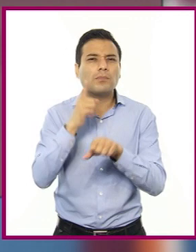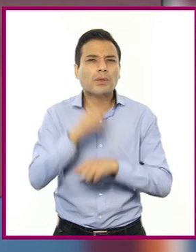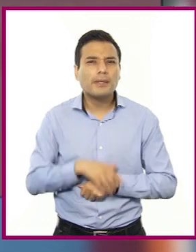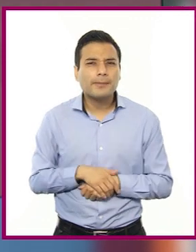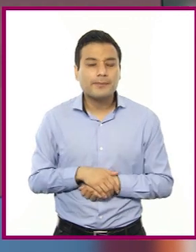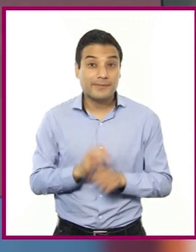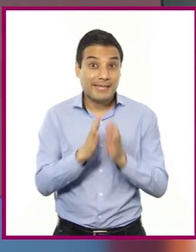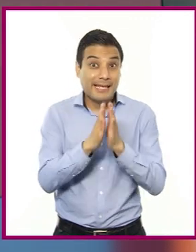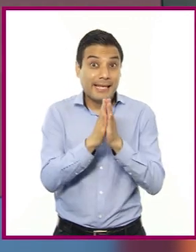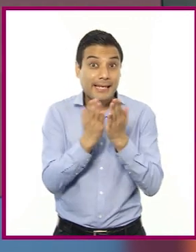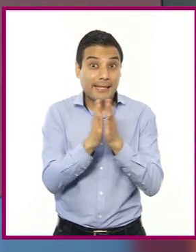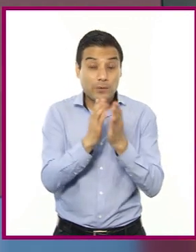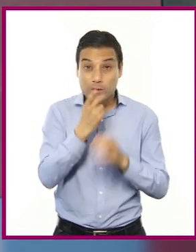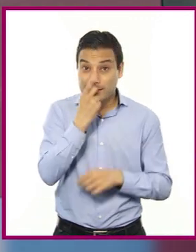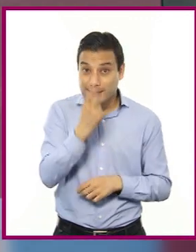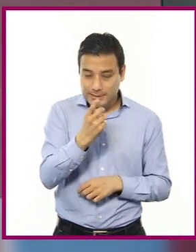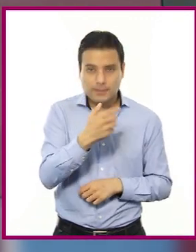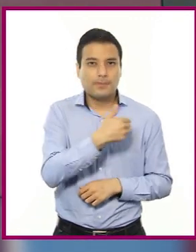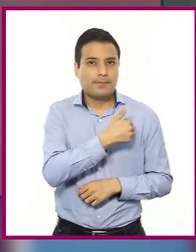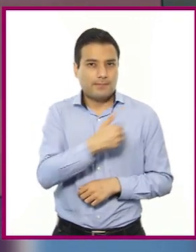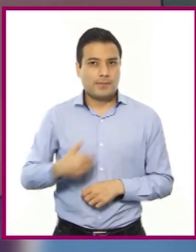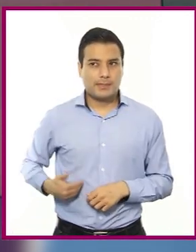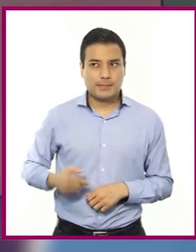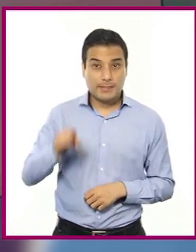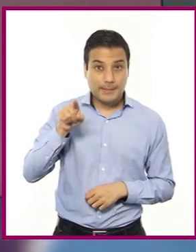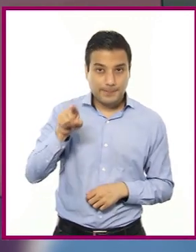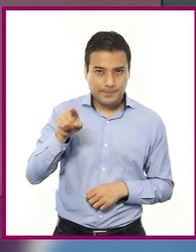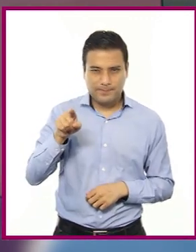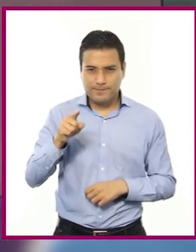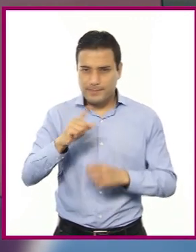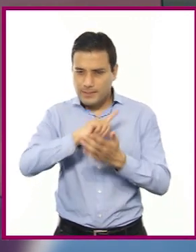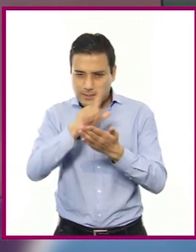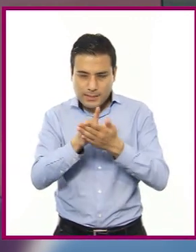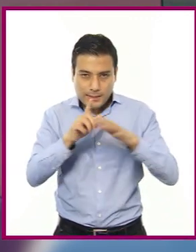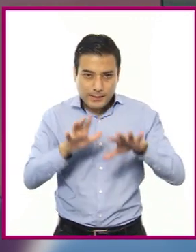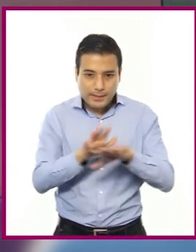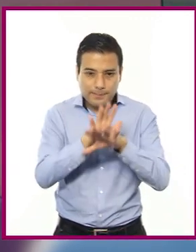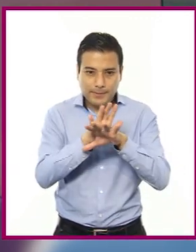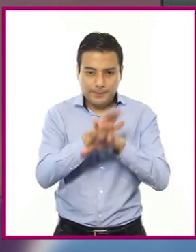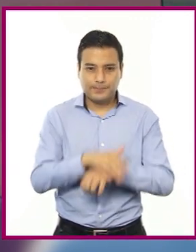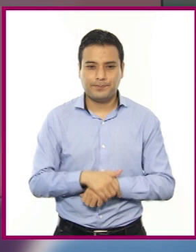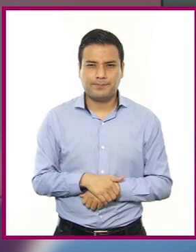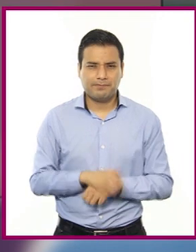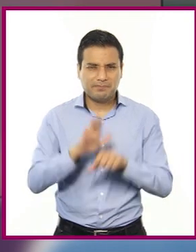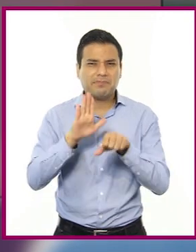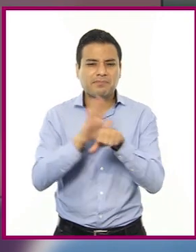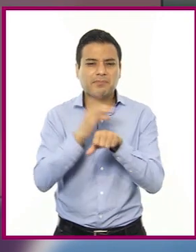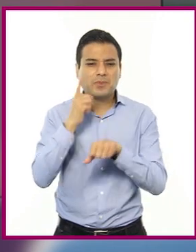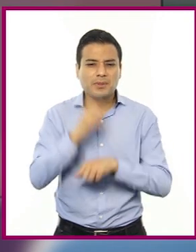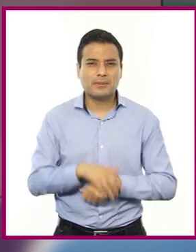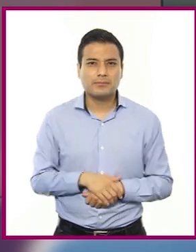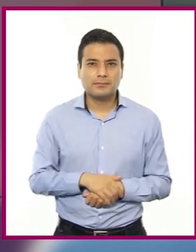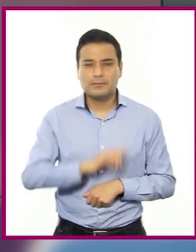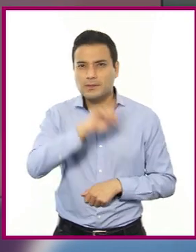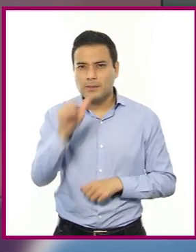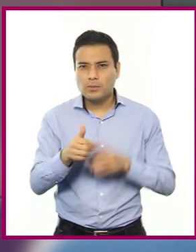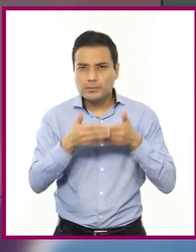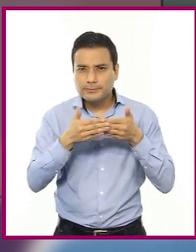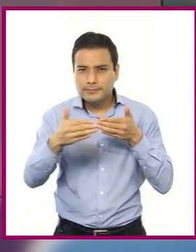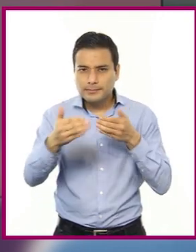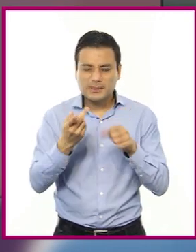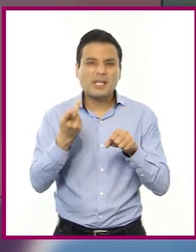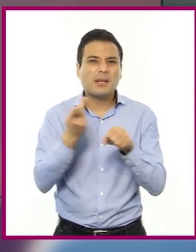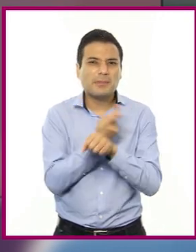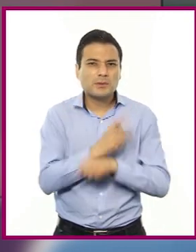Ávila Camacho implementó una política antiagraria. ¿Cuáles consideran que fueron las consecuencias de ello? A